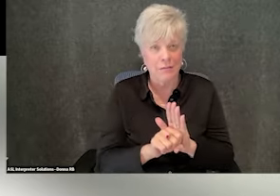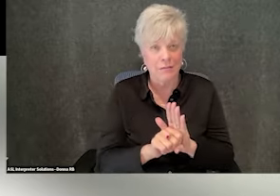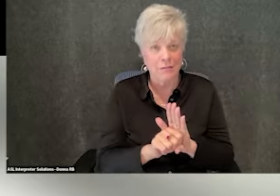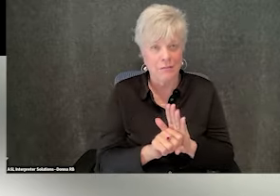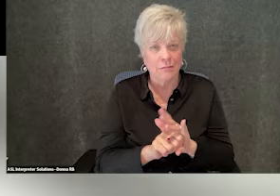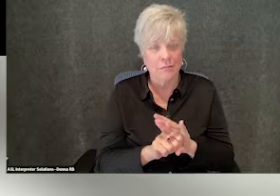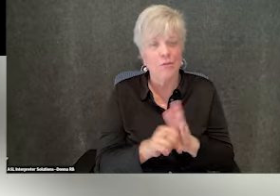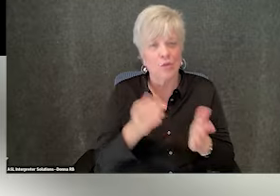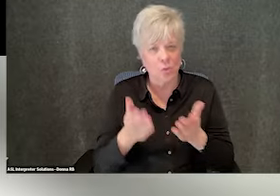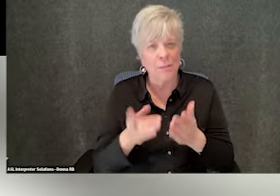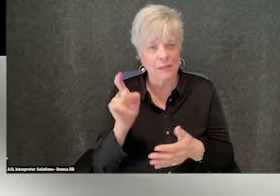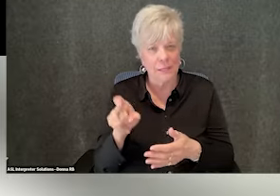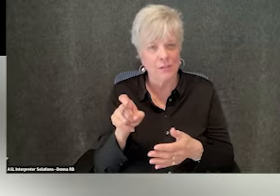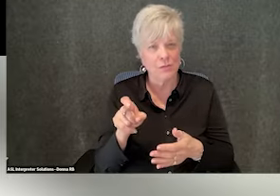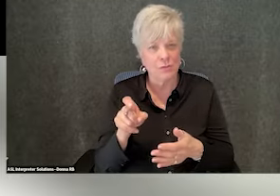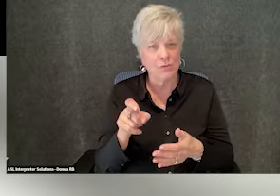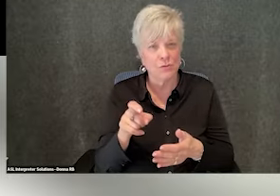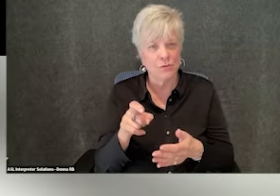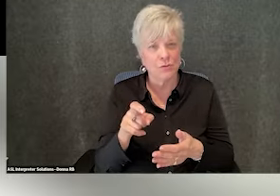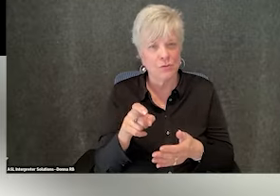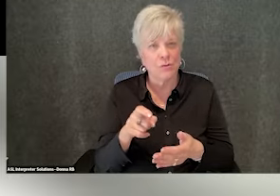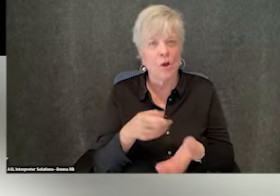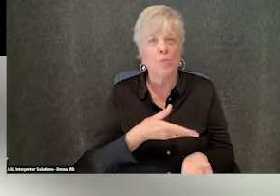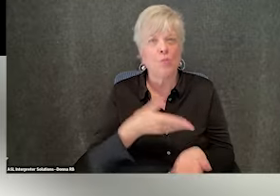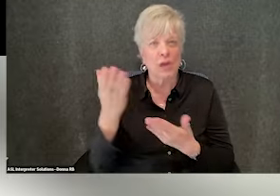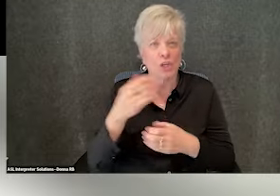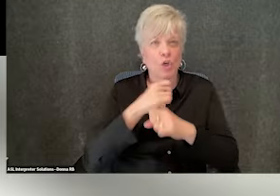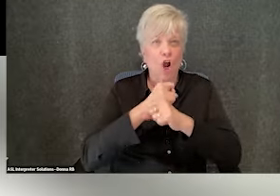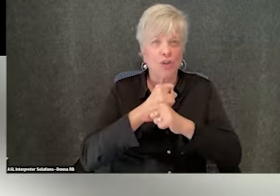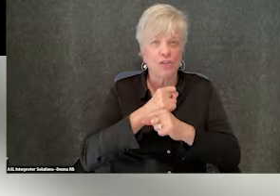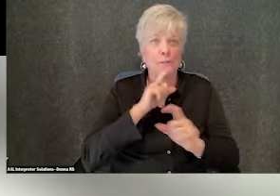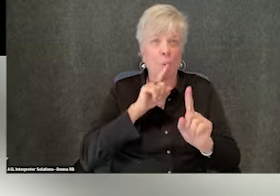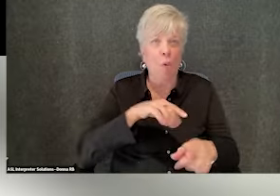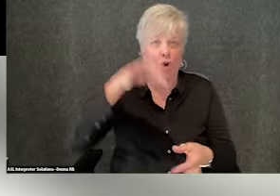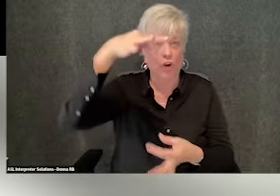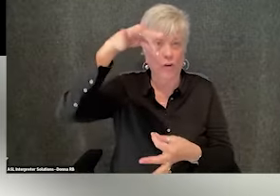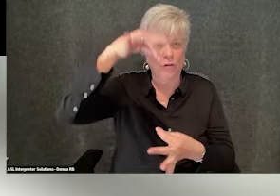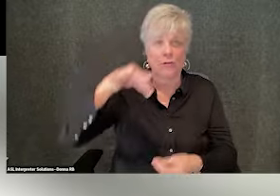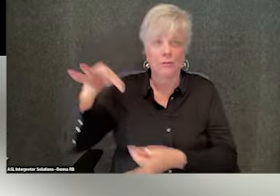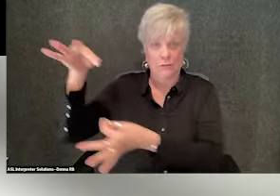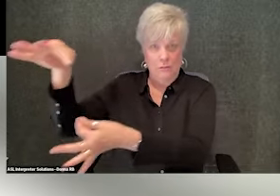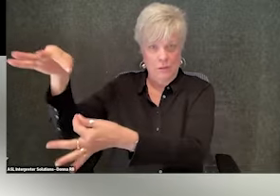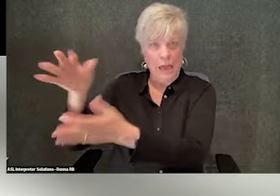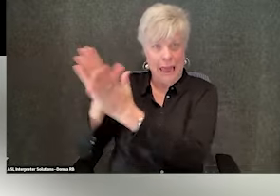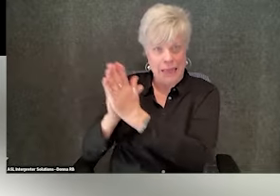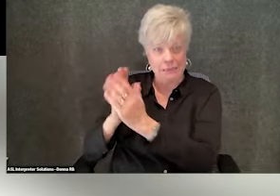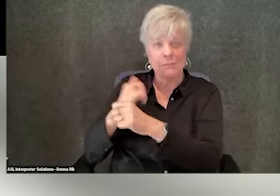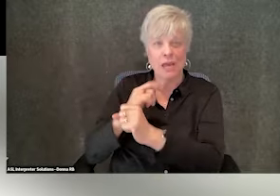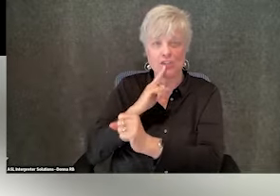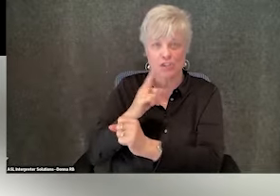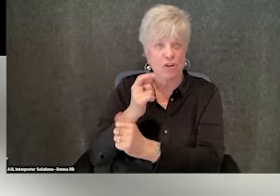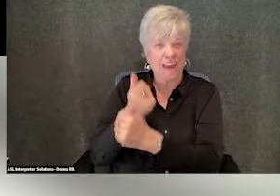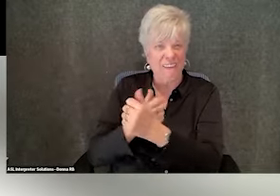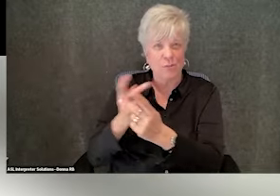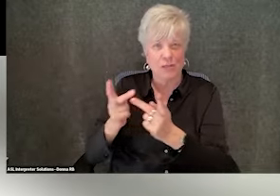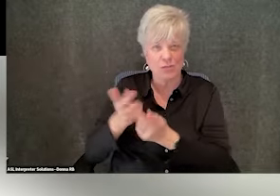tutor de quién y qué derecho tiene. Entonces, si uno cambia de estado, probablemente usted tendrá